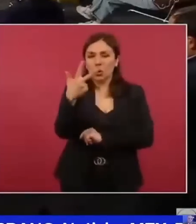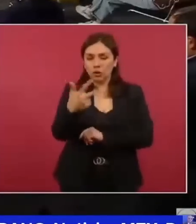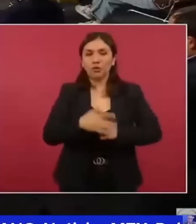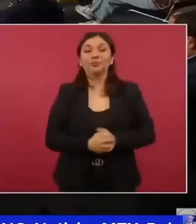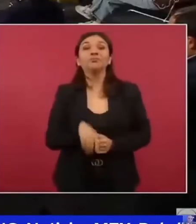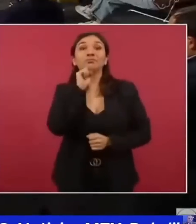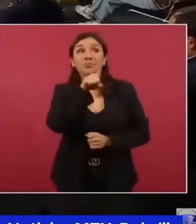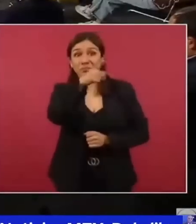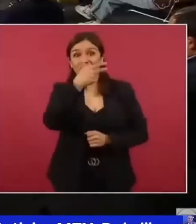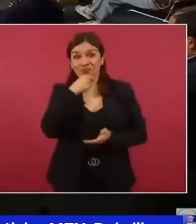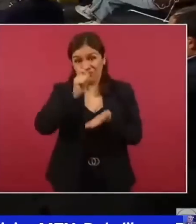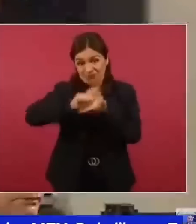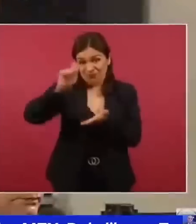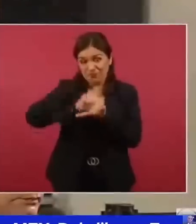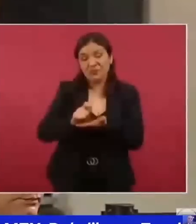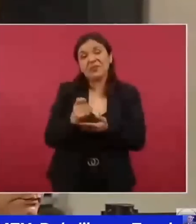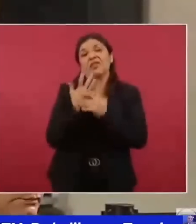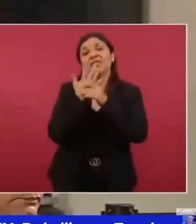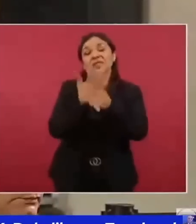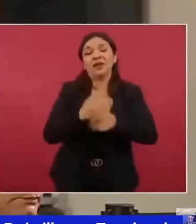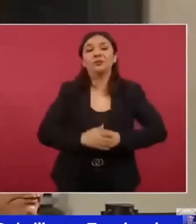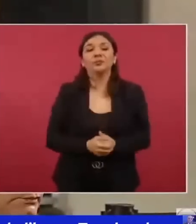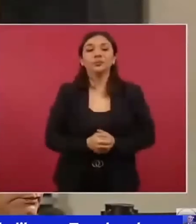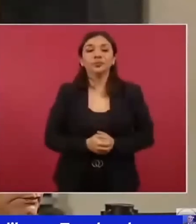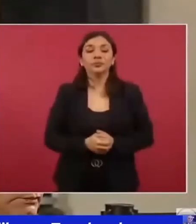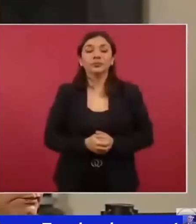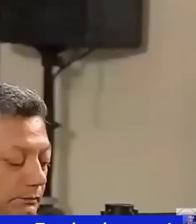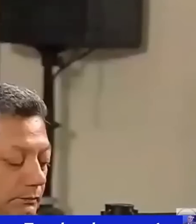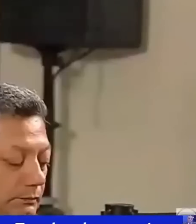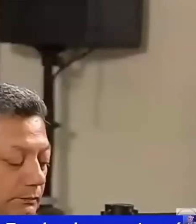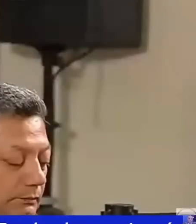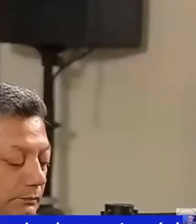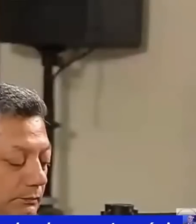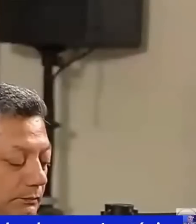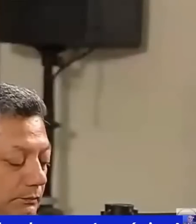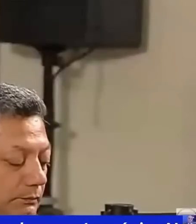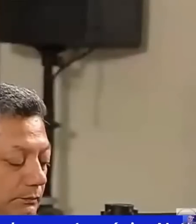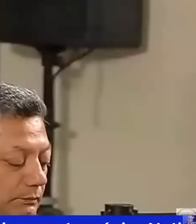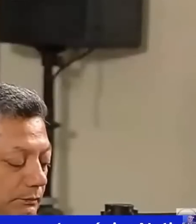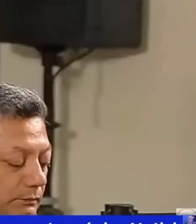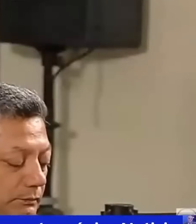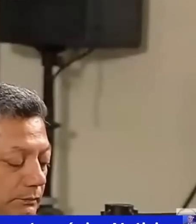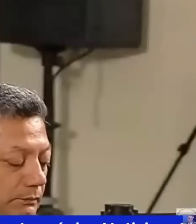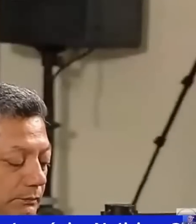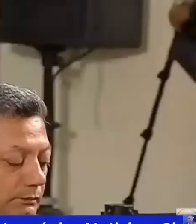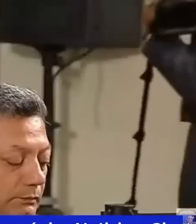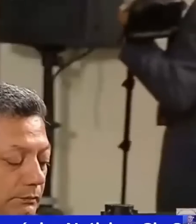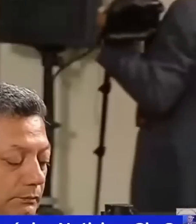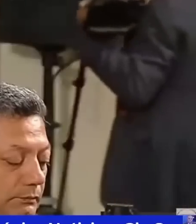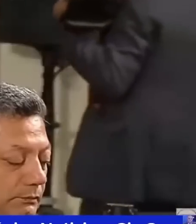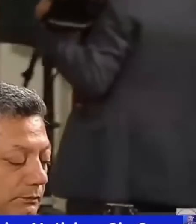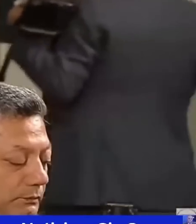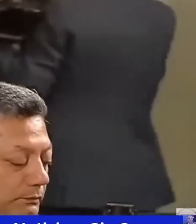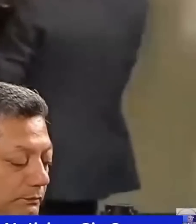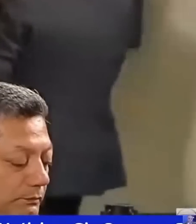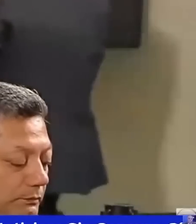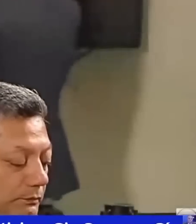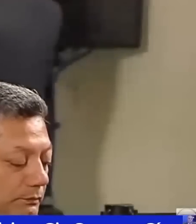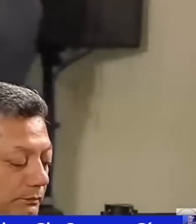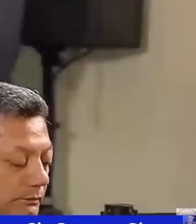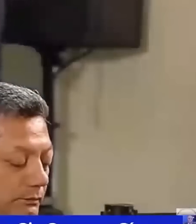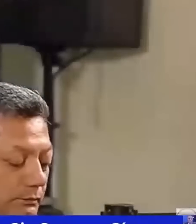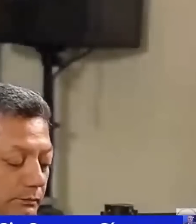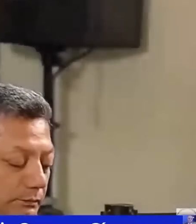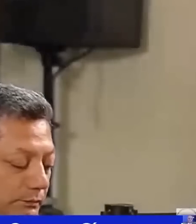Raimundo Rivapalacio que el enviado de Palacio Nacional diseminó la especie desde Estados Unidos sin el mínimo cuidado de